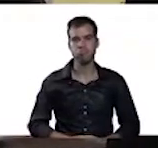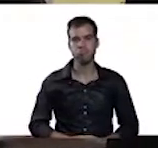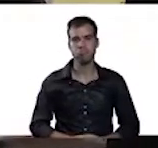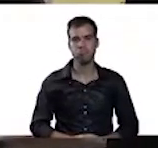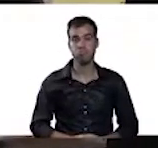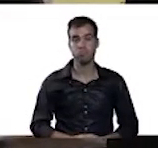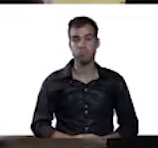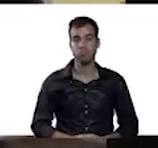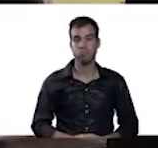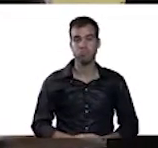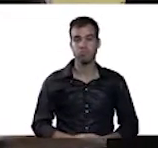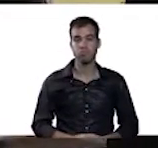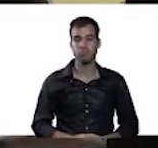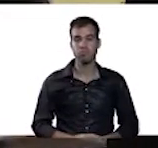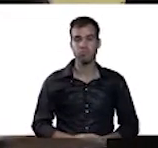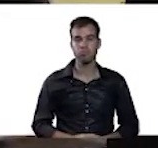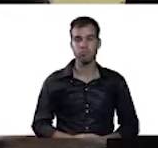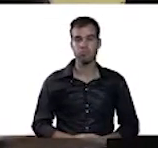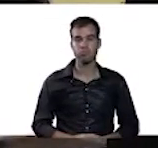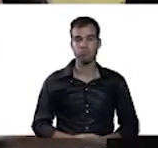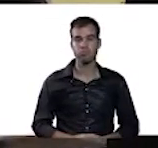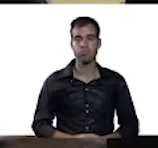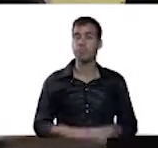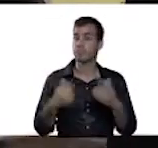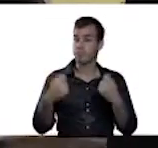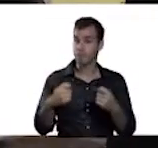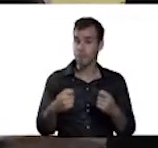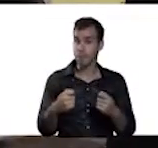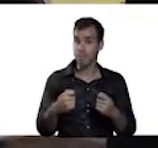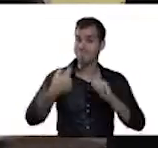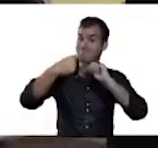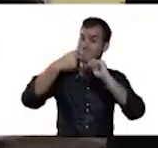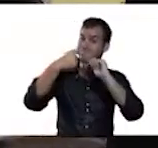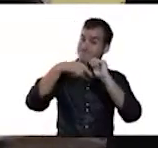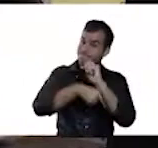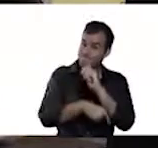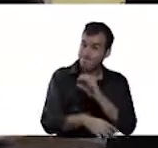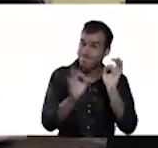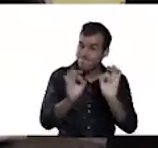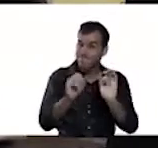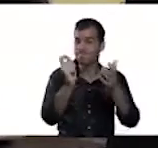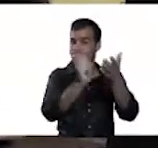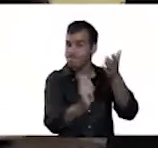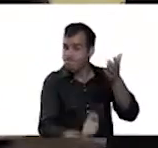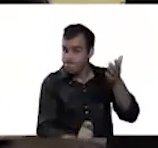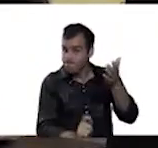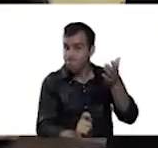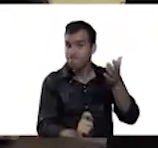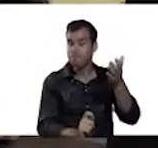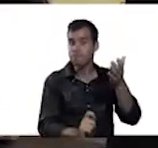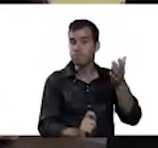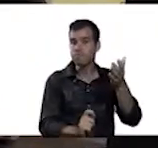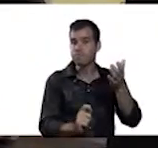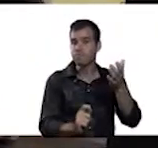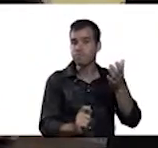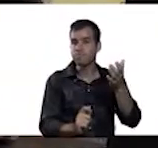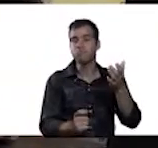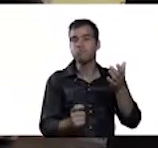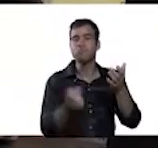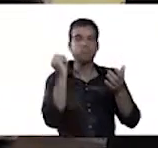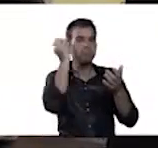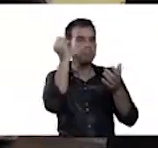En este caso, deberán precisar las diferentes hipótesis que se han desarrollado acerca